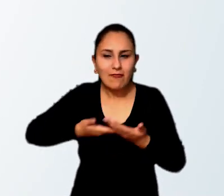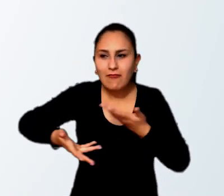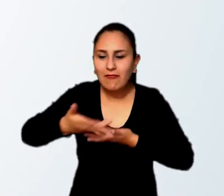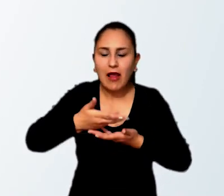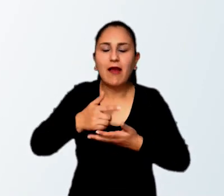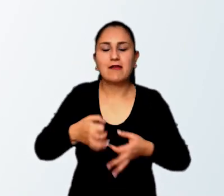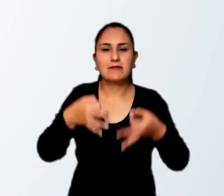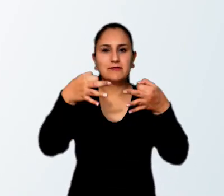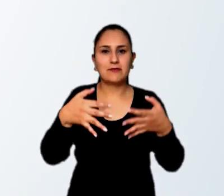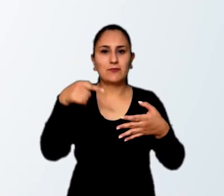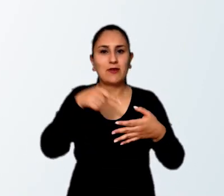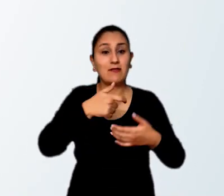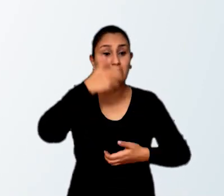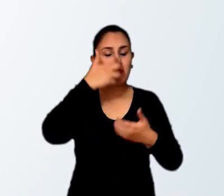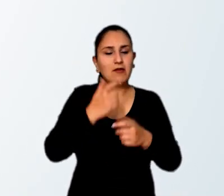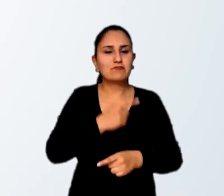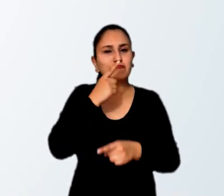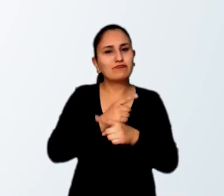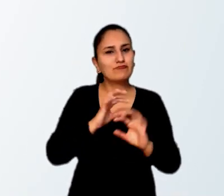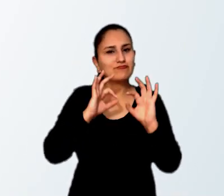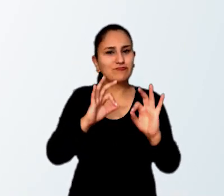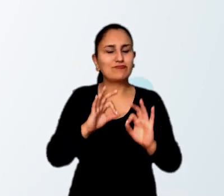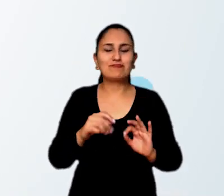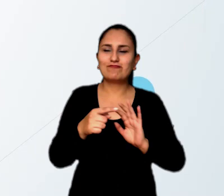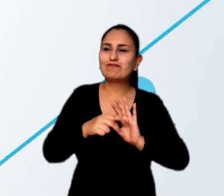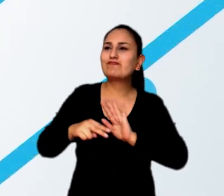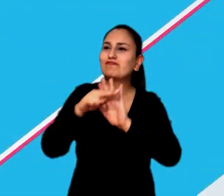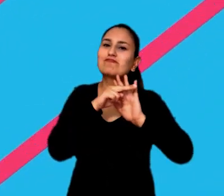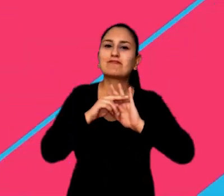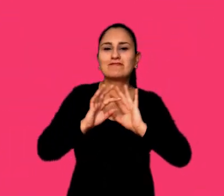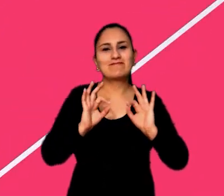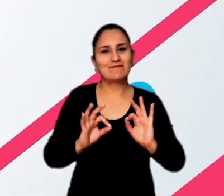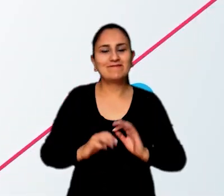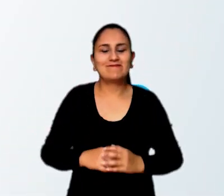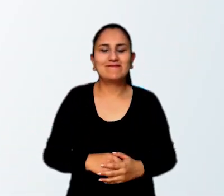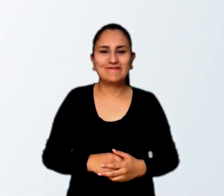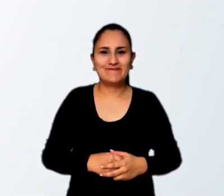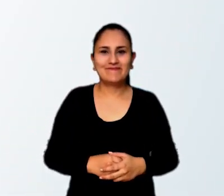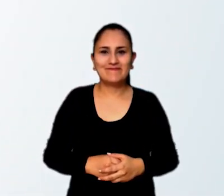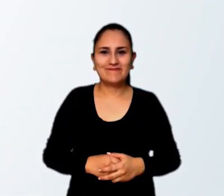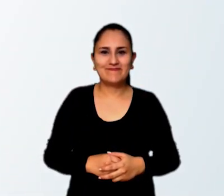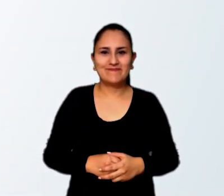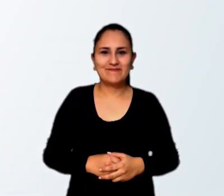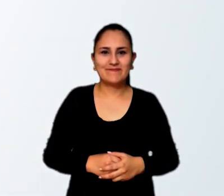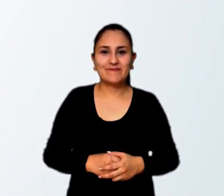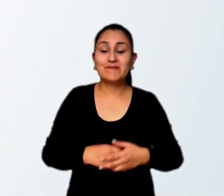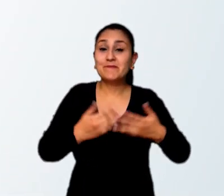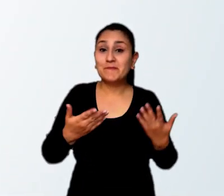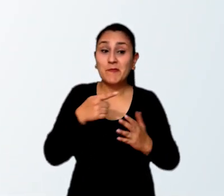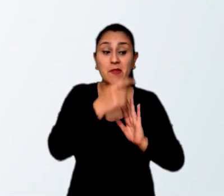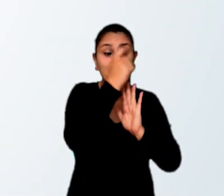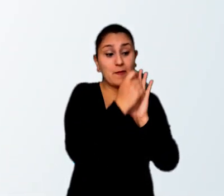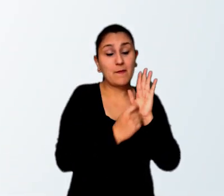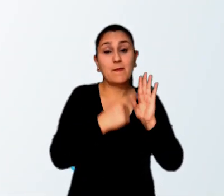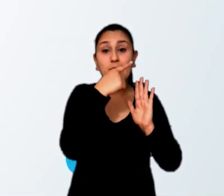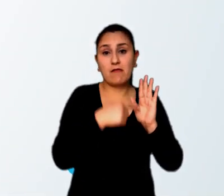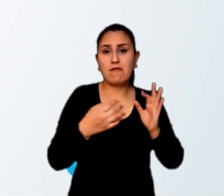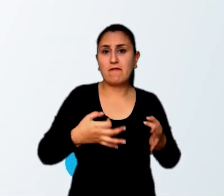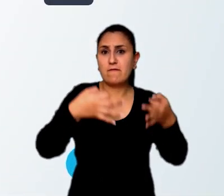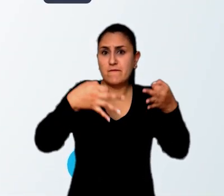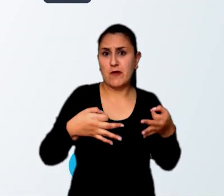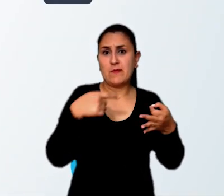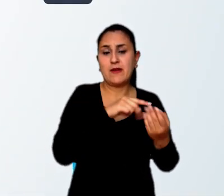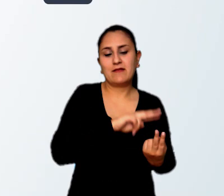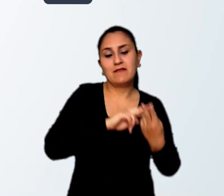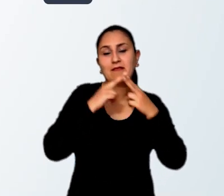ésta se realice de manera transparente y explícita si bien los aspectos formales relacionados